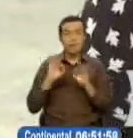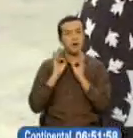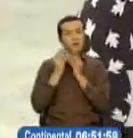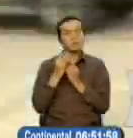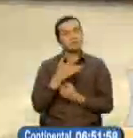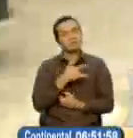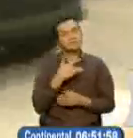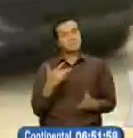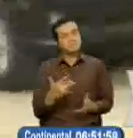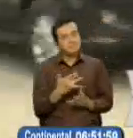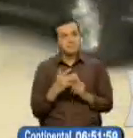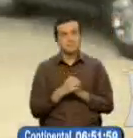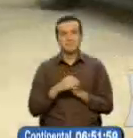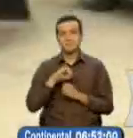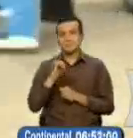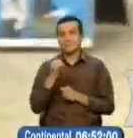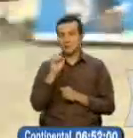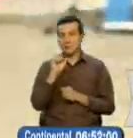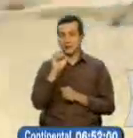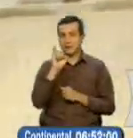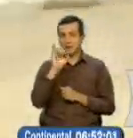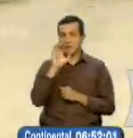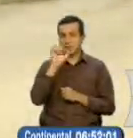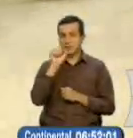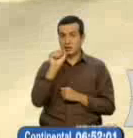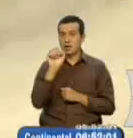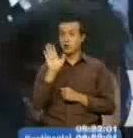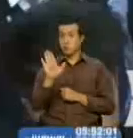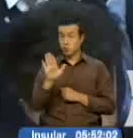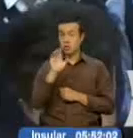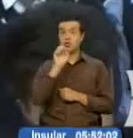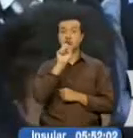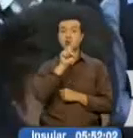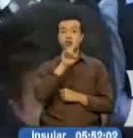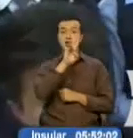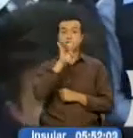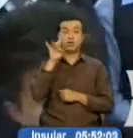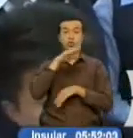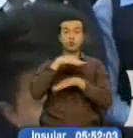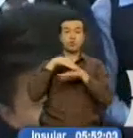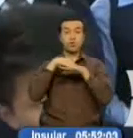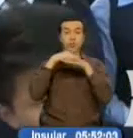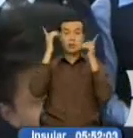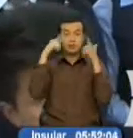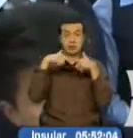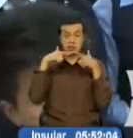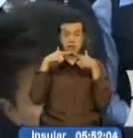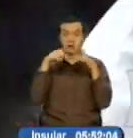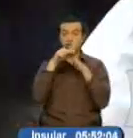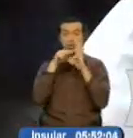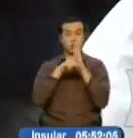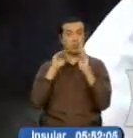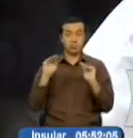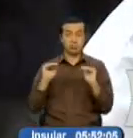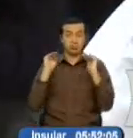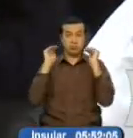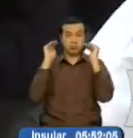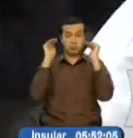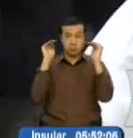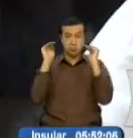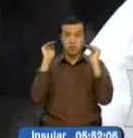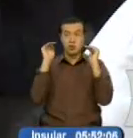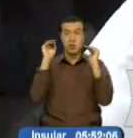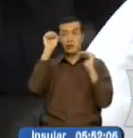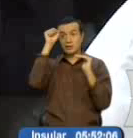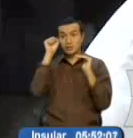familia también. Jessica Rocano también forma parte de los 188 bachilleres del ciclo lectivo 2016-2017 del